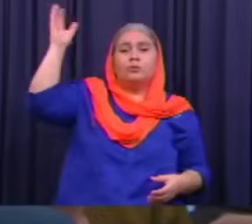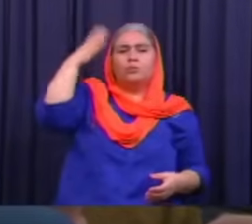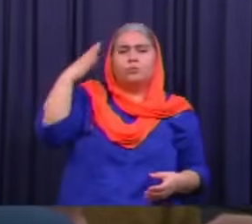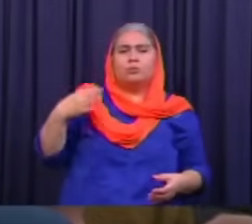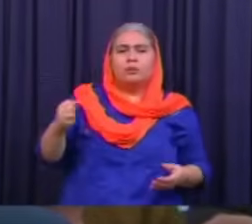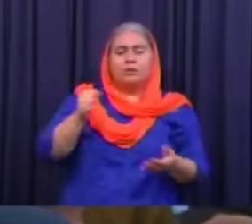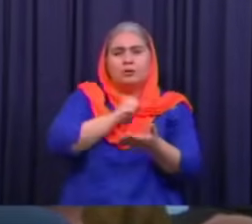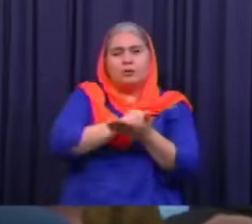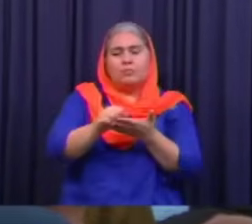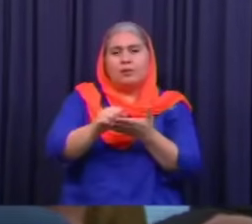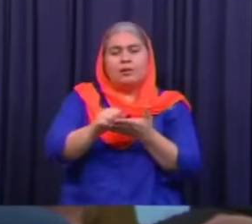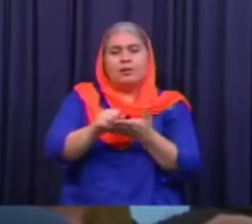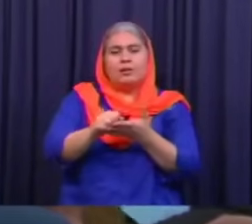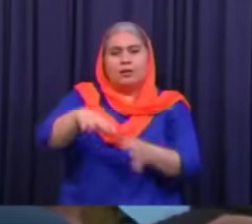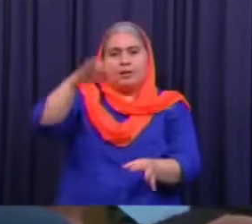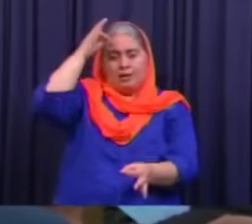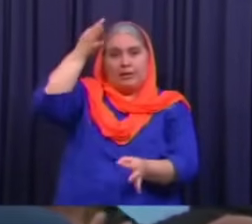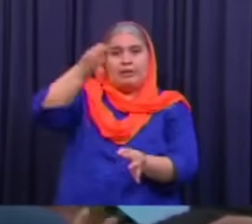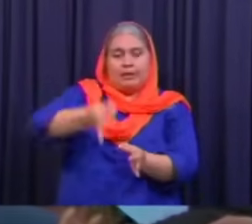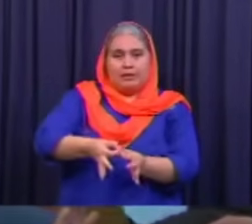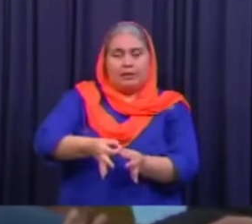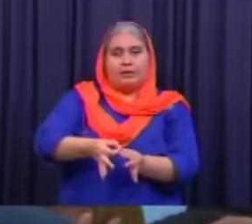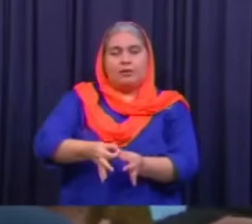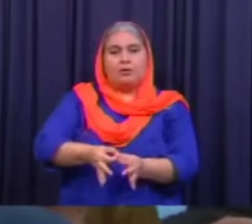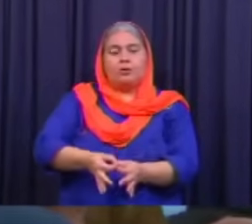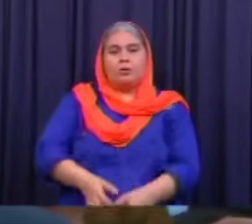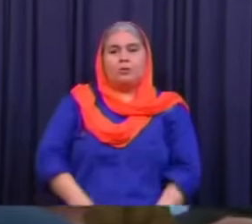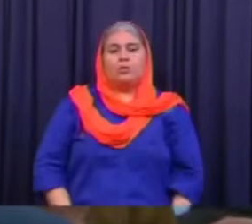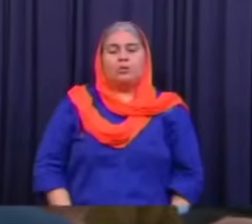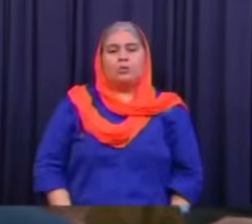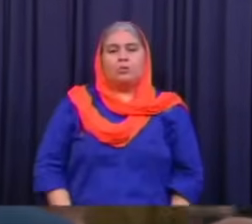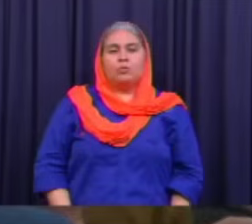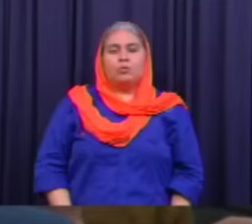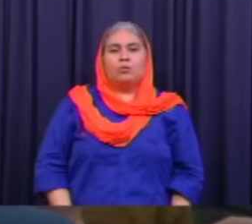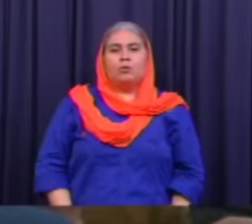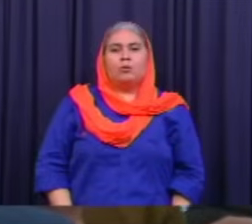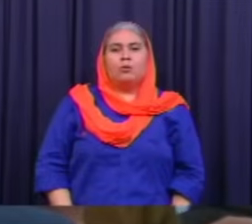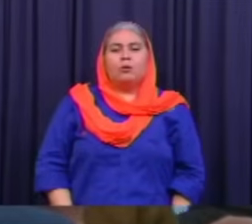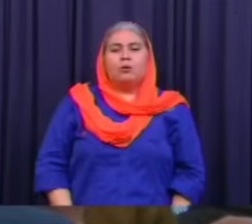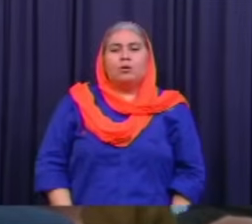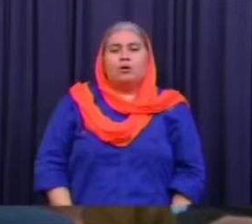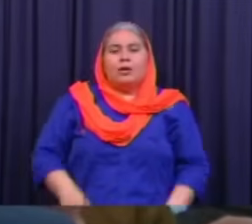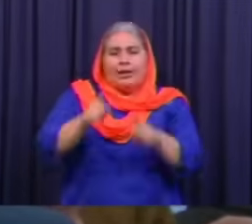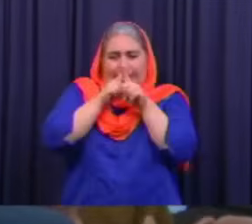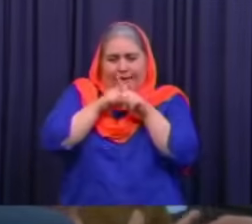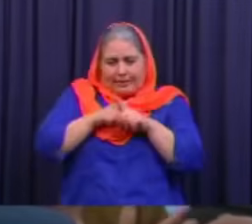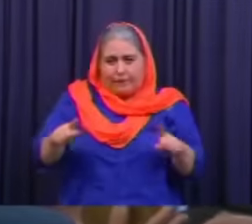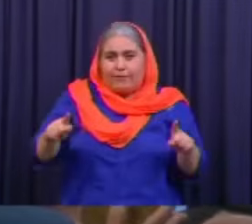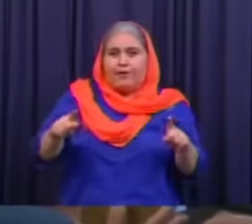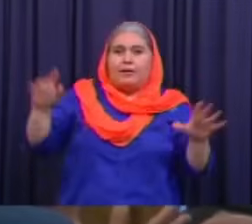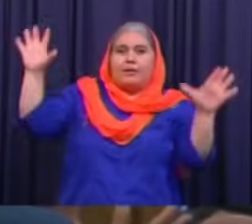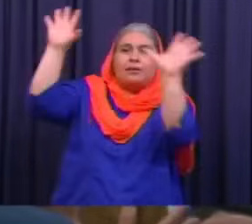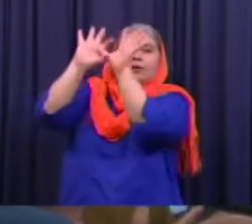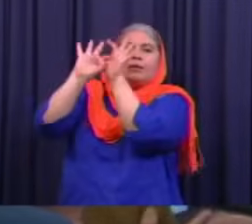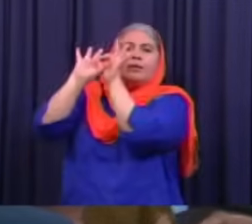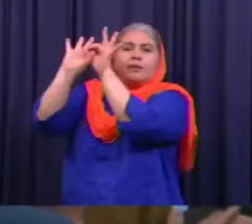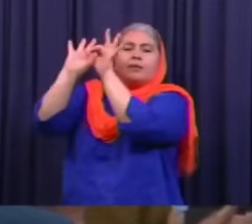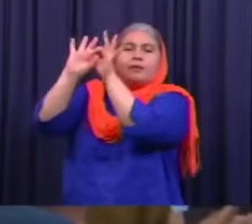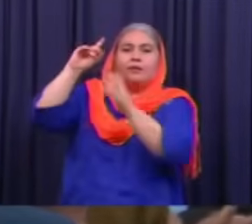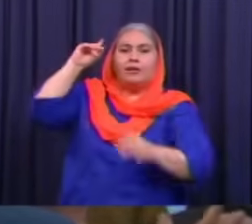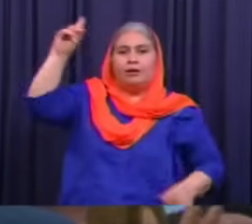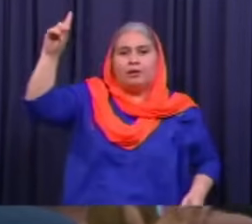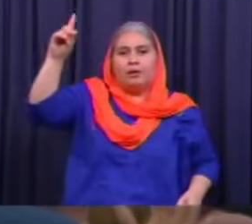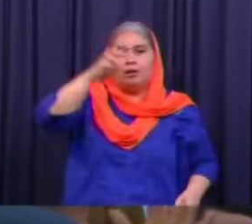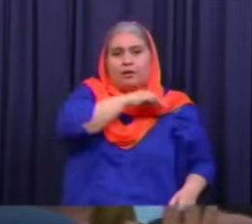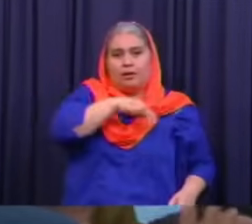decisión Señor trascendental en su vida padre marque un camino hacia ti señor en el nombre